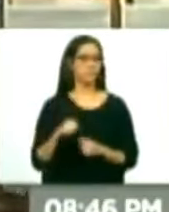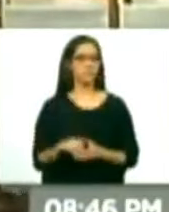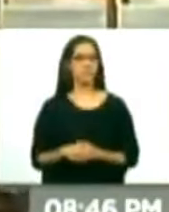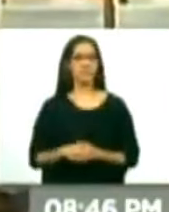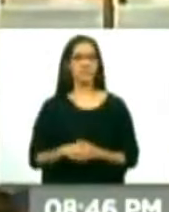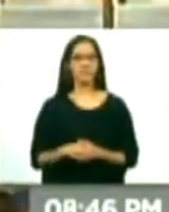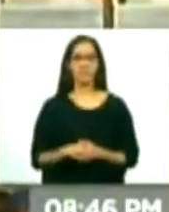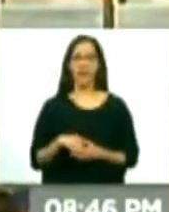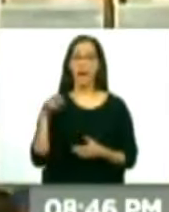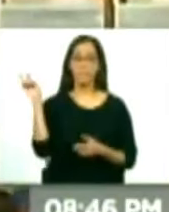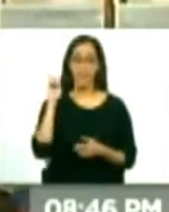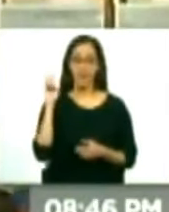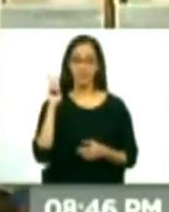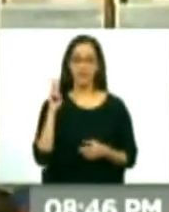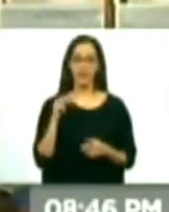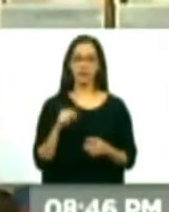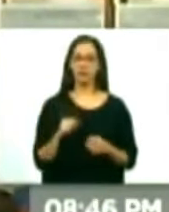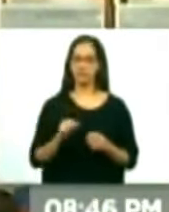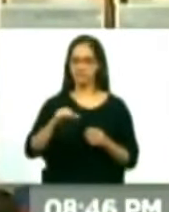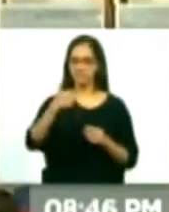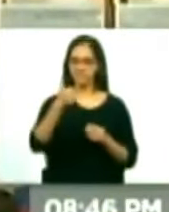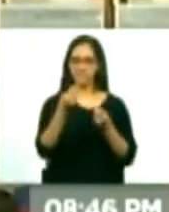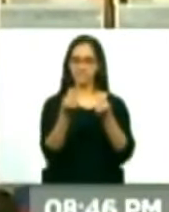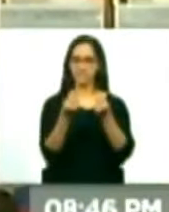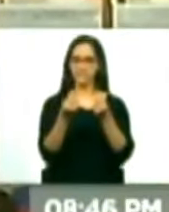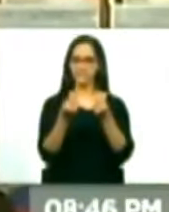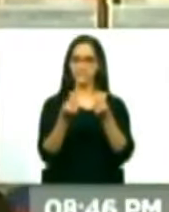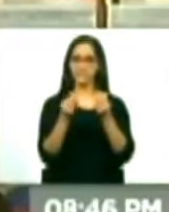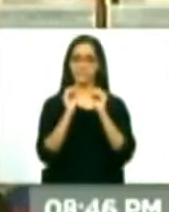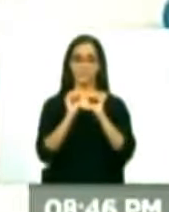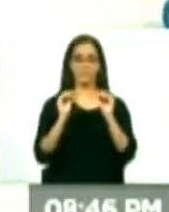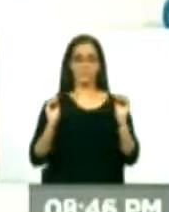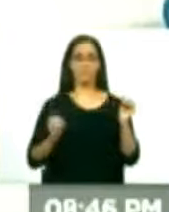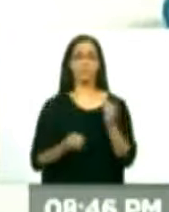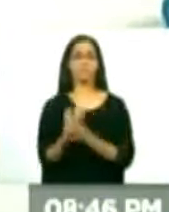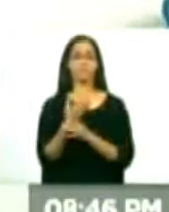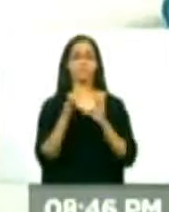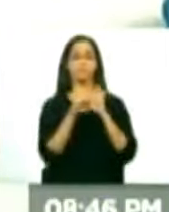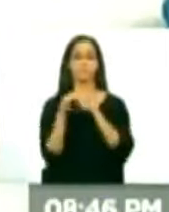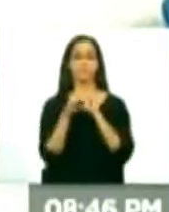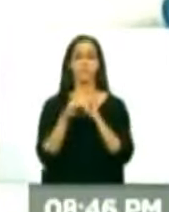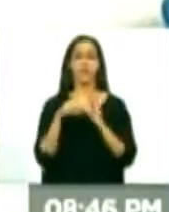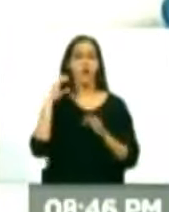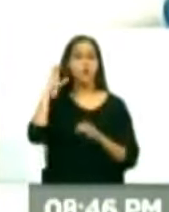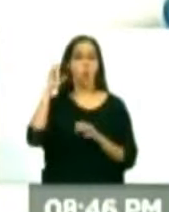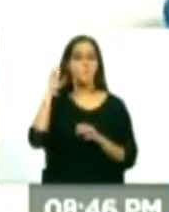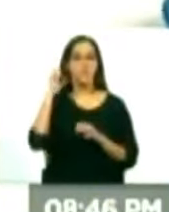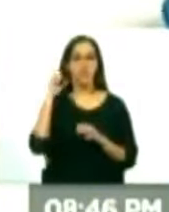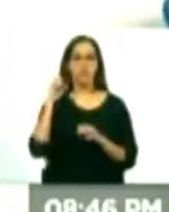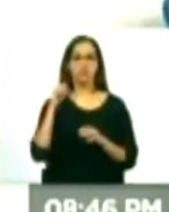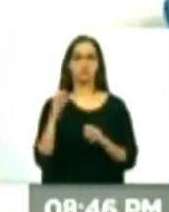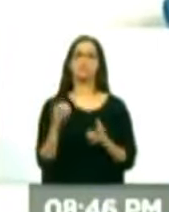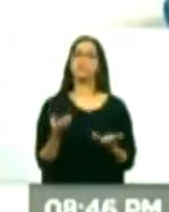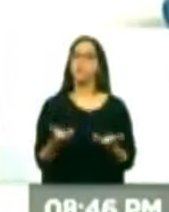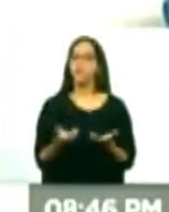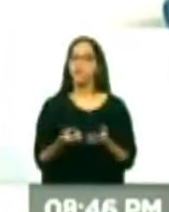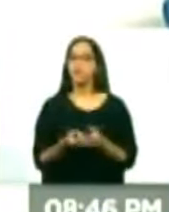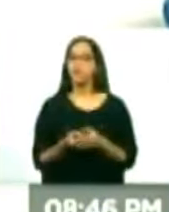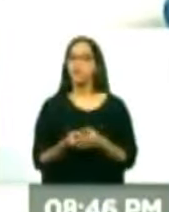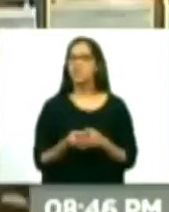Sumarion. La mayor parte del dinero anunciado en mayo por la Unión Europea para venezolanos fue entregado. Ajá, ¿y a quién se lo